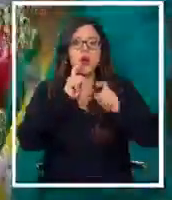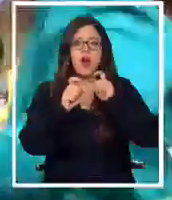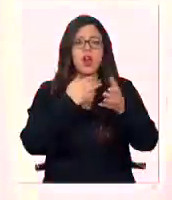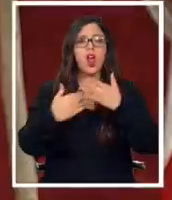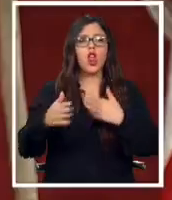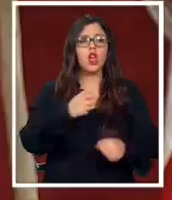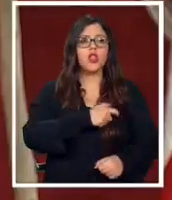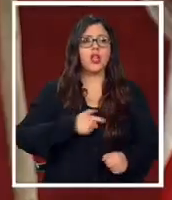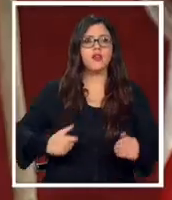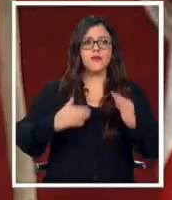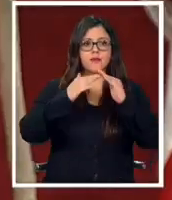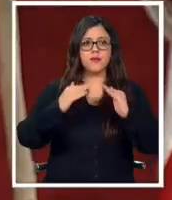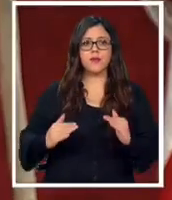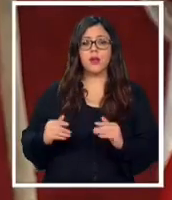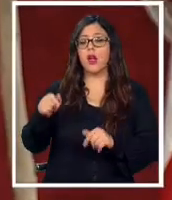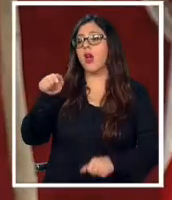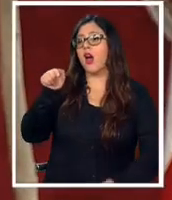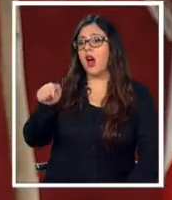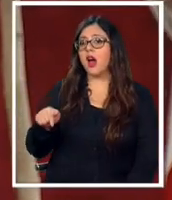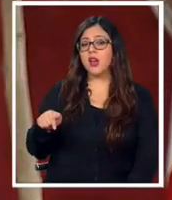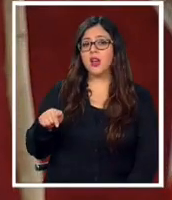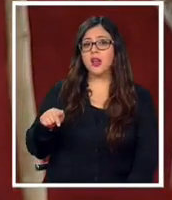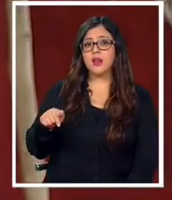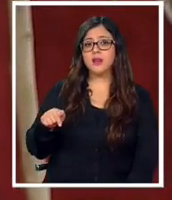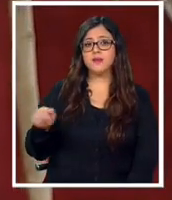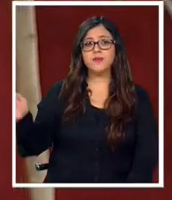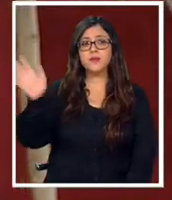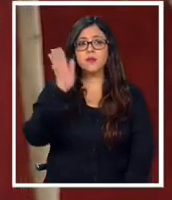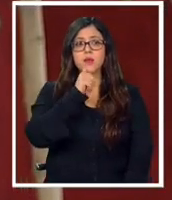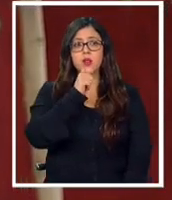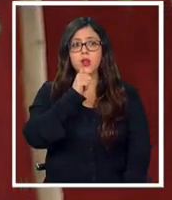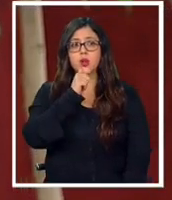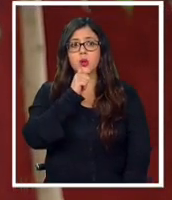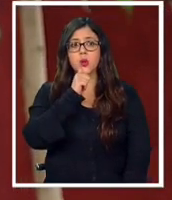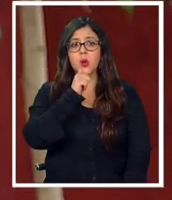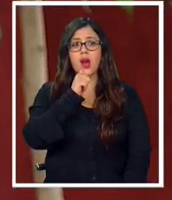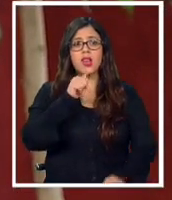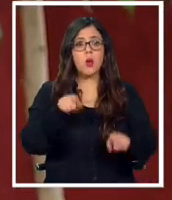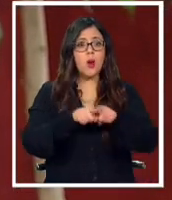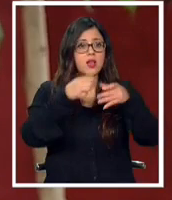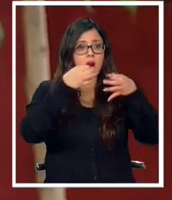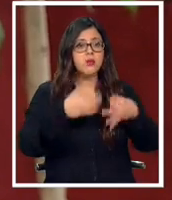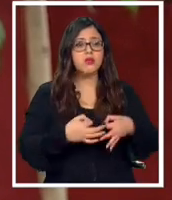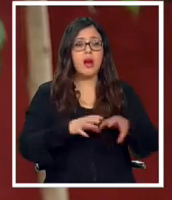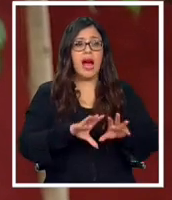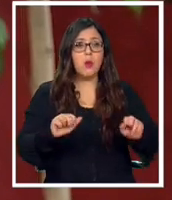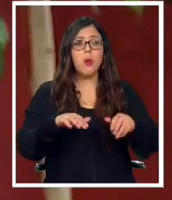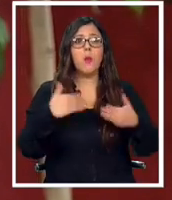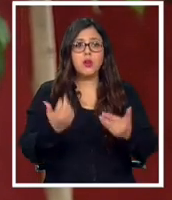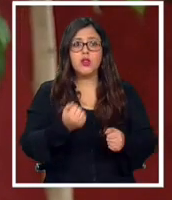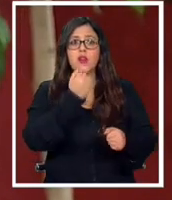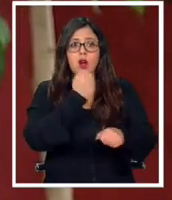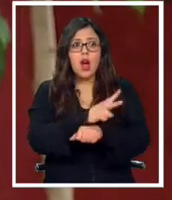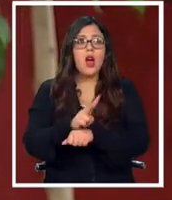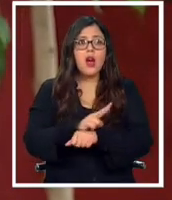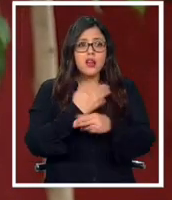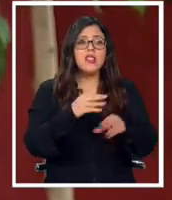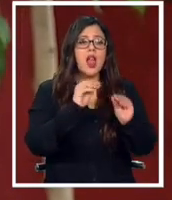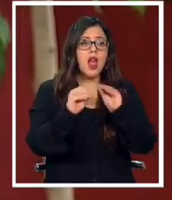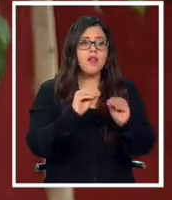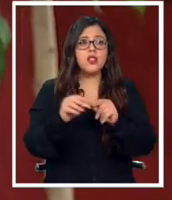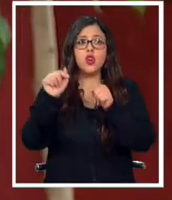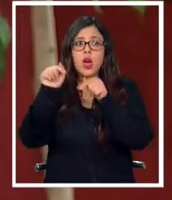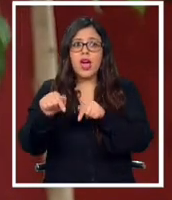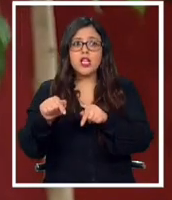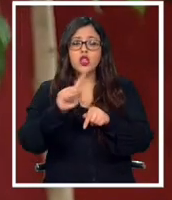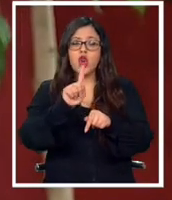moneda bueno efectivamente es nuevo paisaje y por eso el error administrativo fue constatado no era